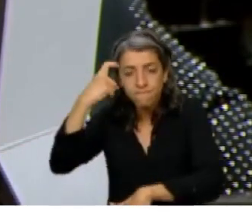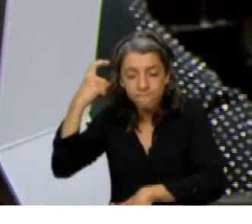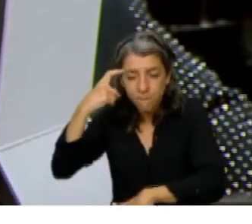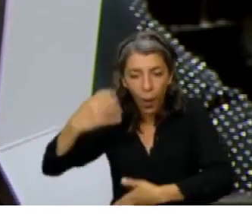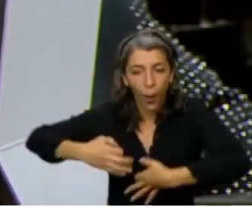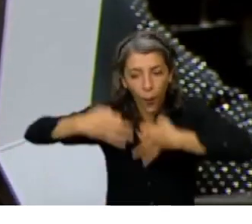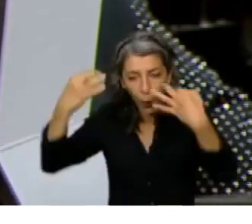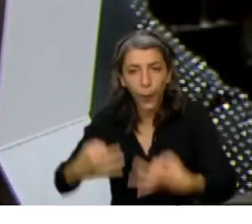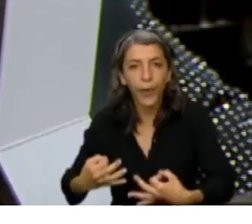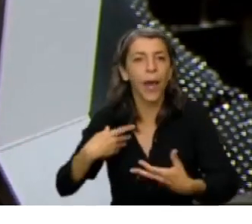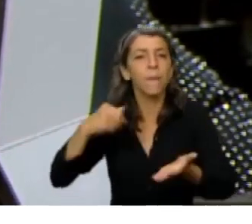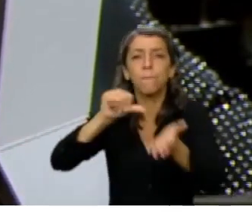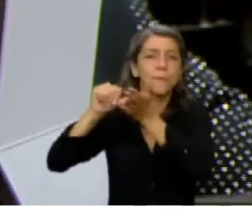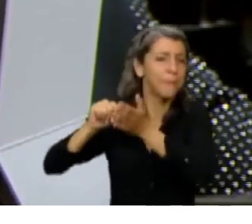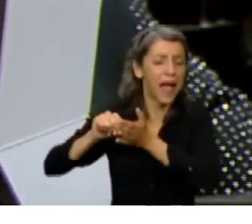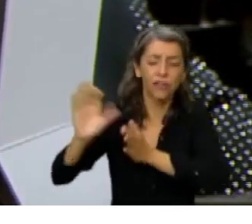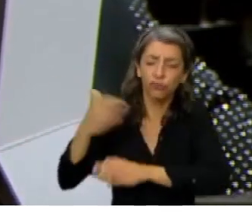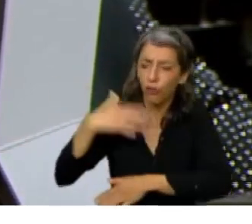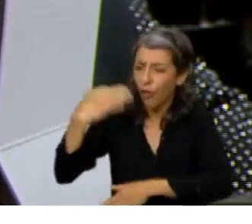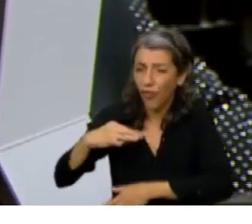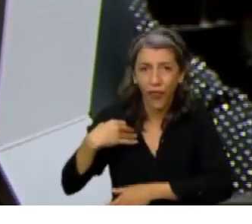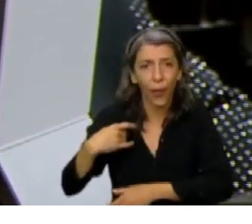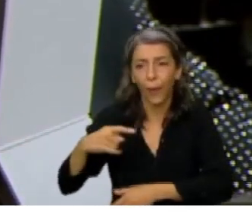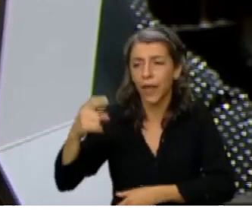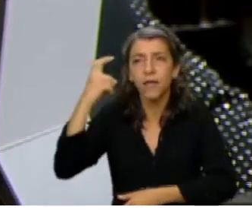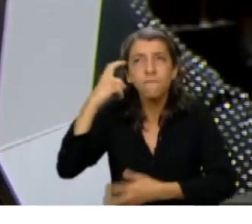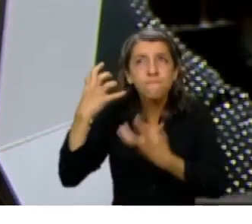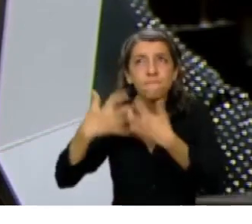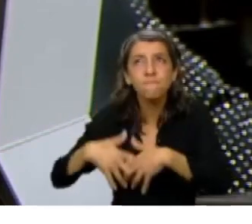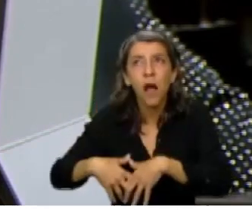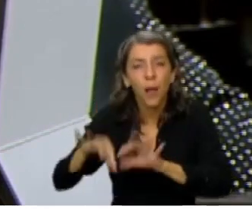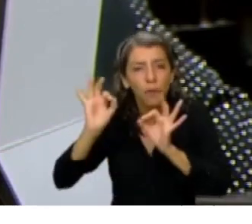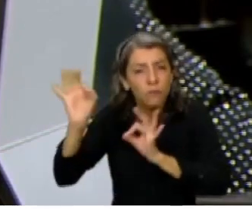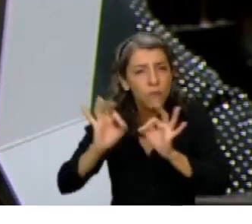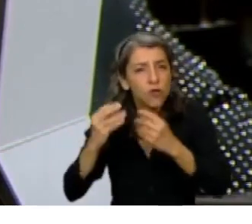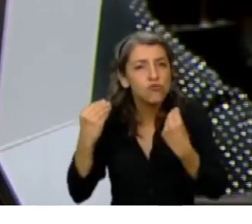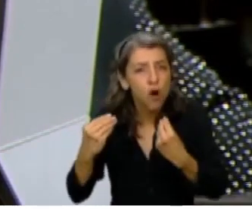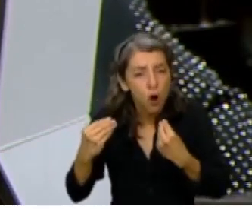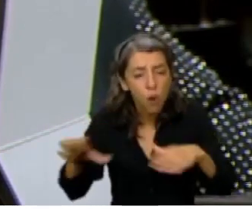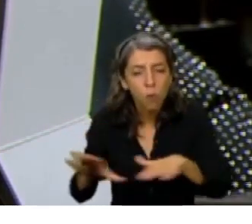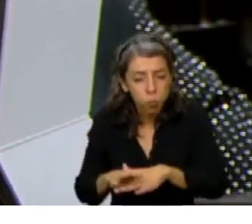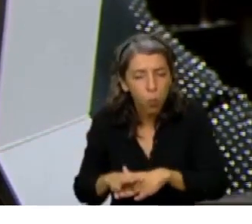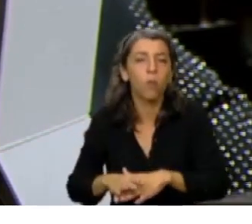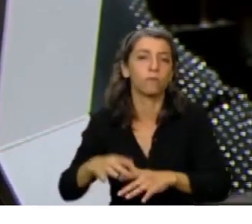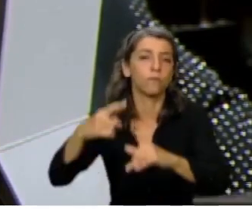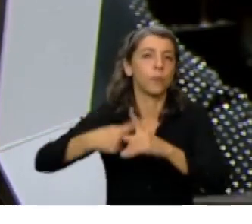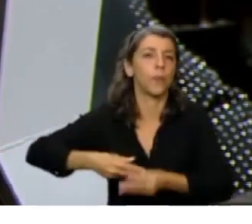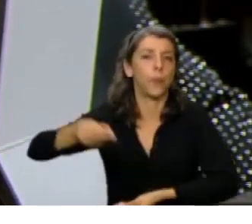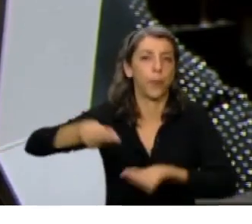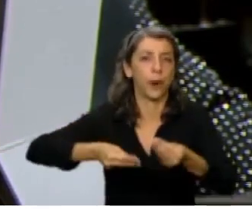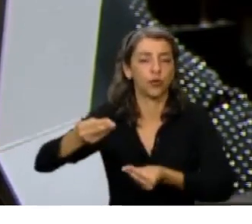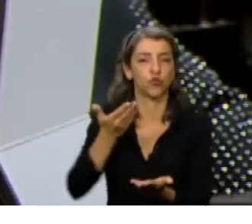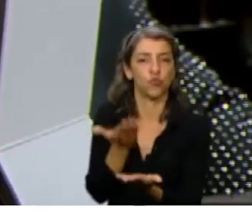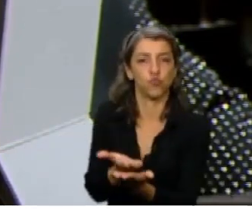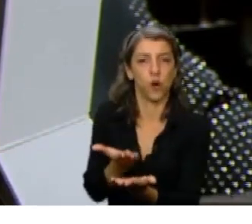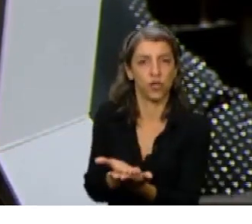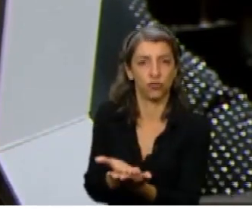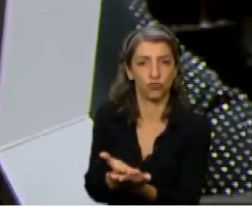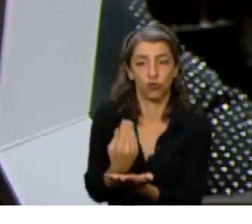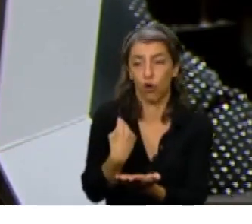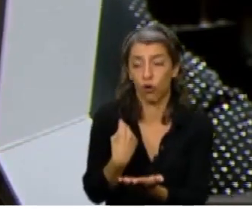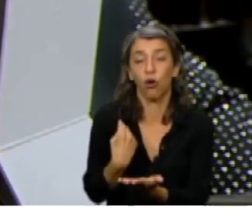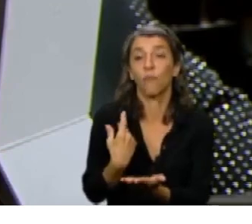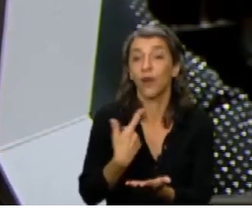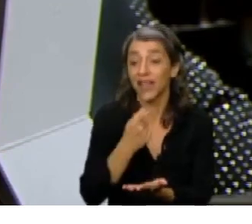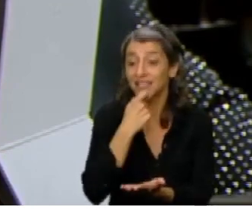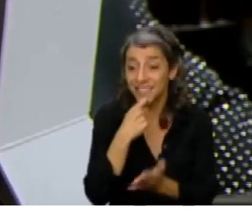país que es su ley de presupuesto o la cuenta de gastos públicos. La ley de gastos, si habla de